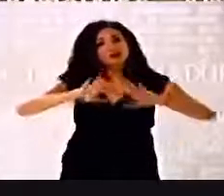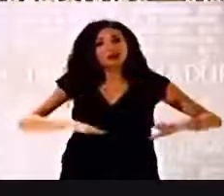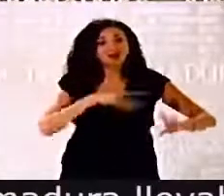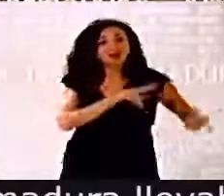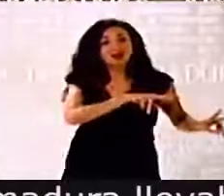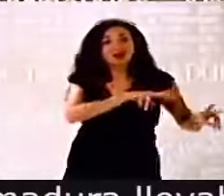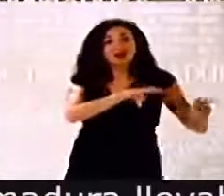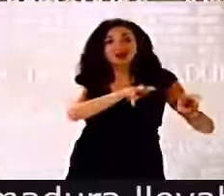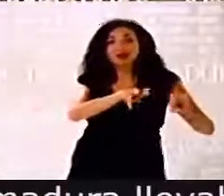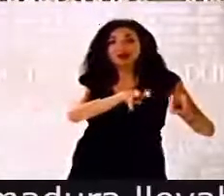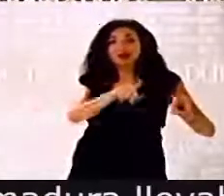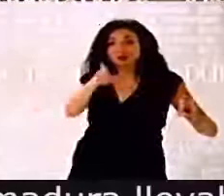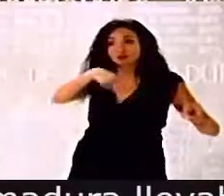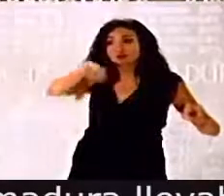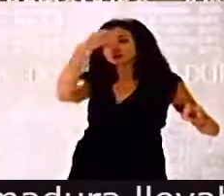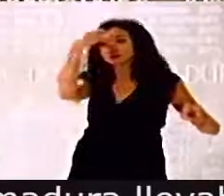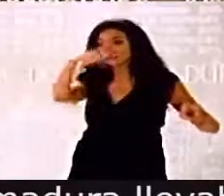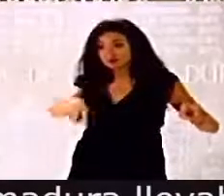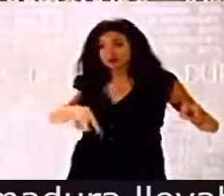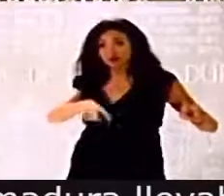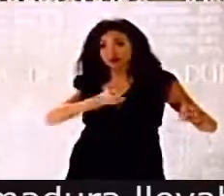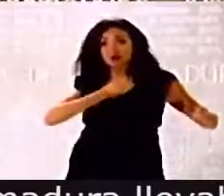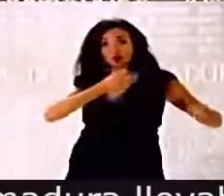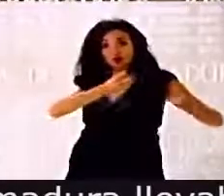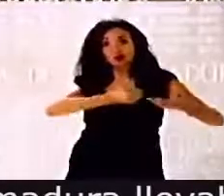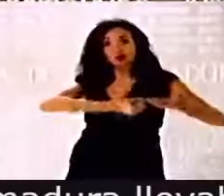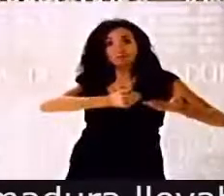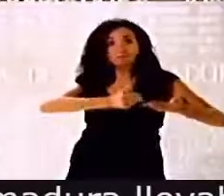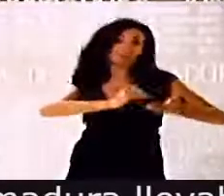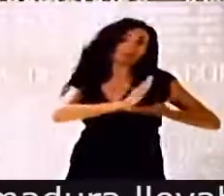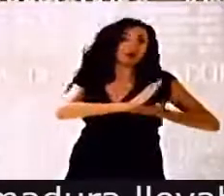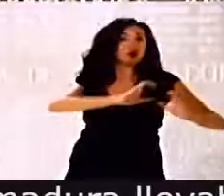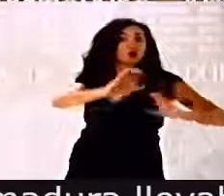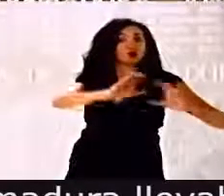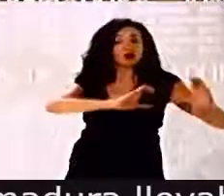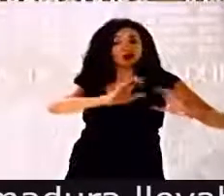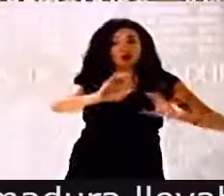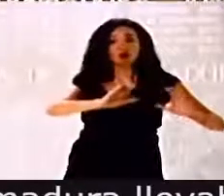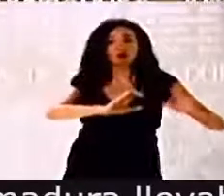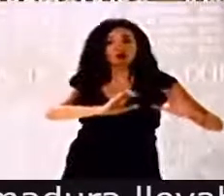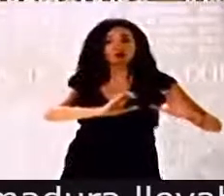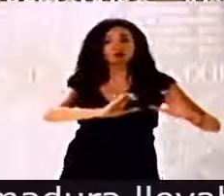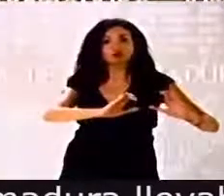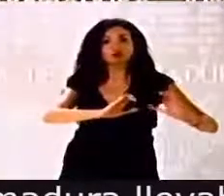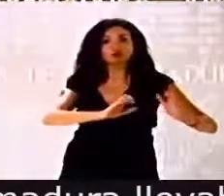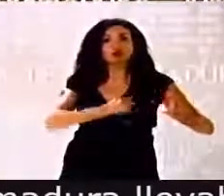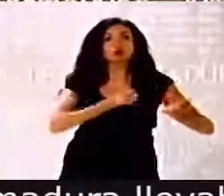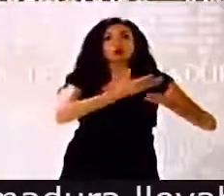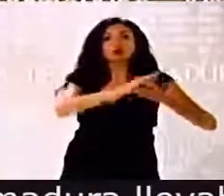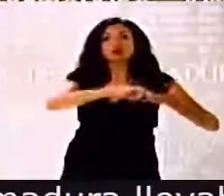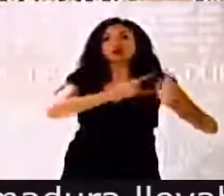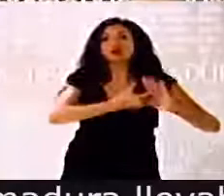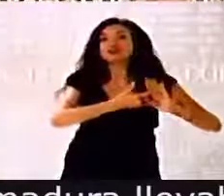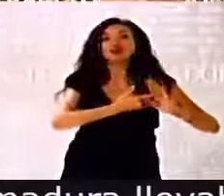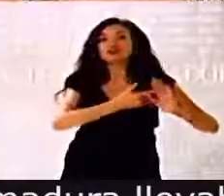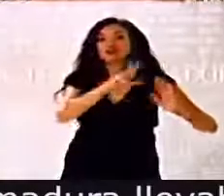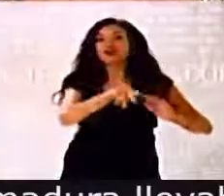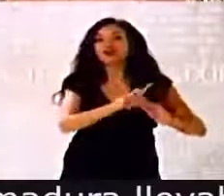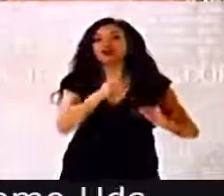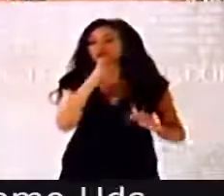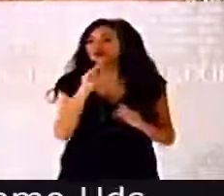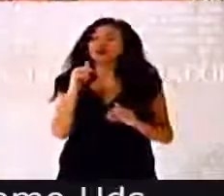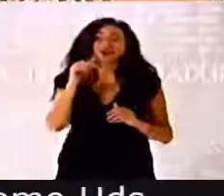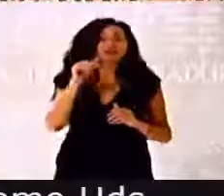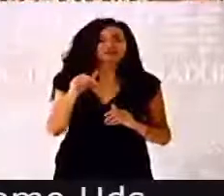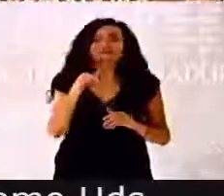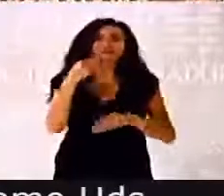inicialmente, como ustedes conocen y han relatado en los medios de comunicación, recogía la propuesta técnica, porque es que esto además se hace todos los años